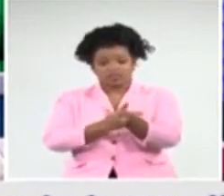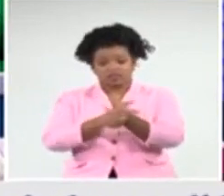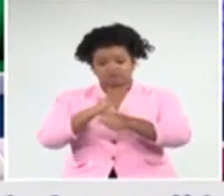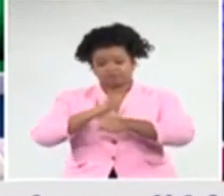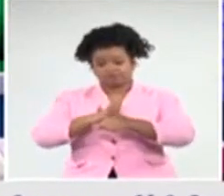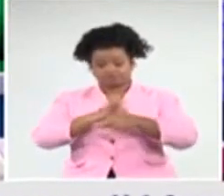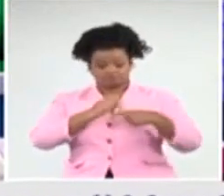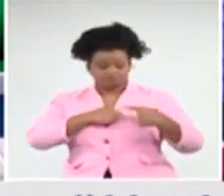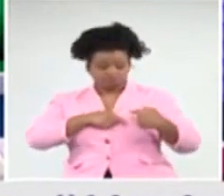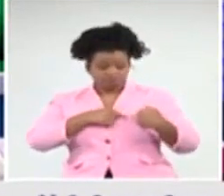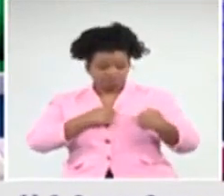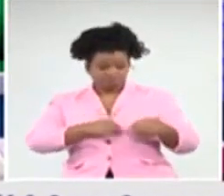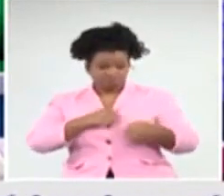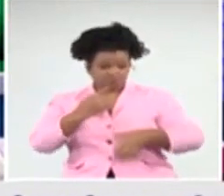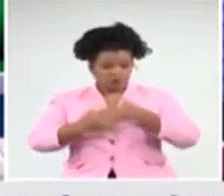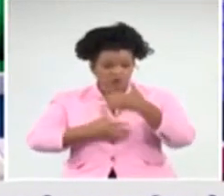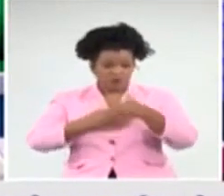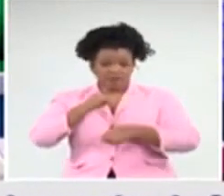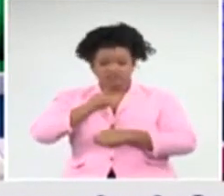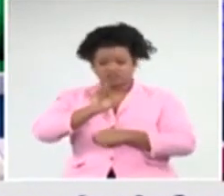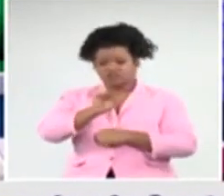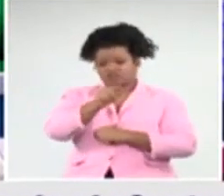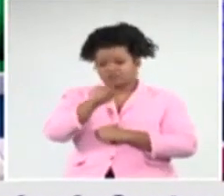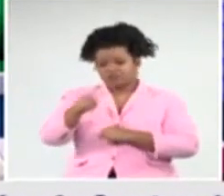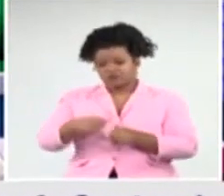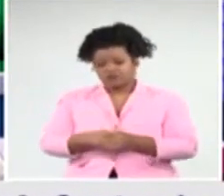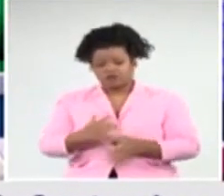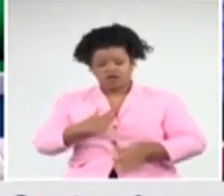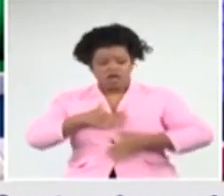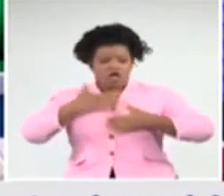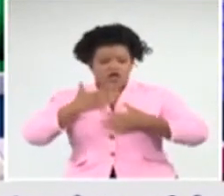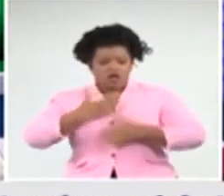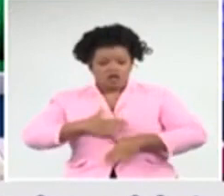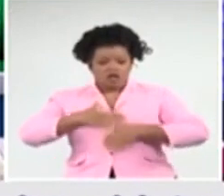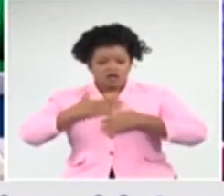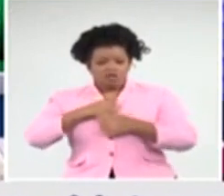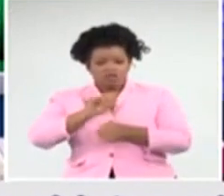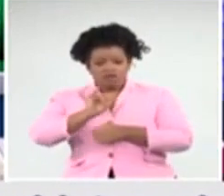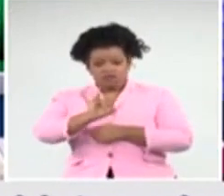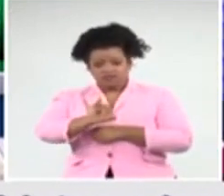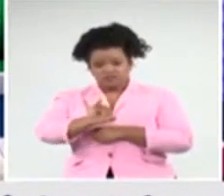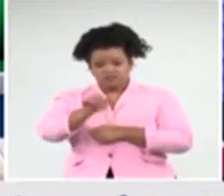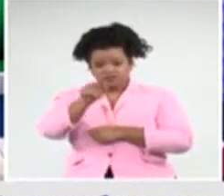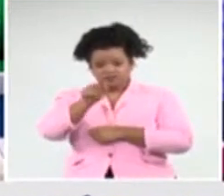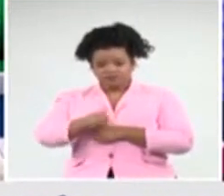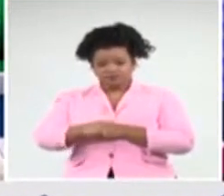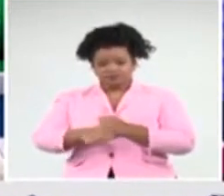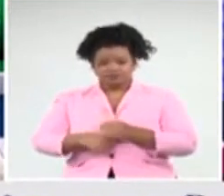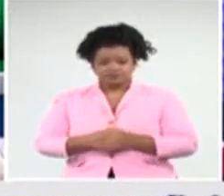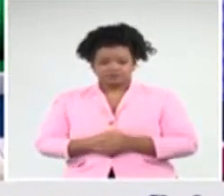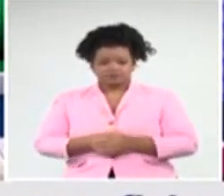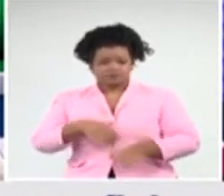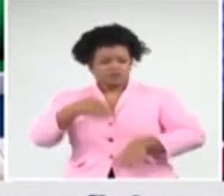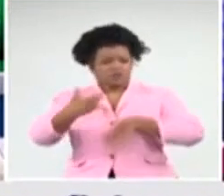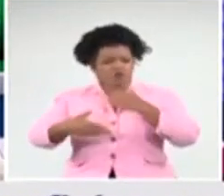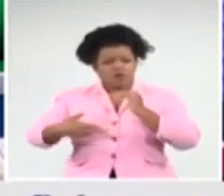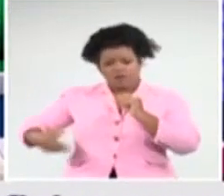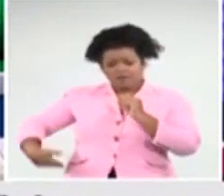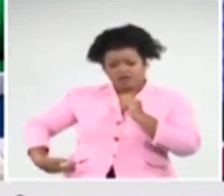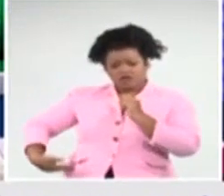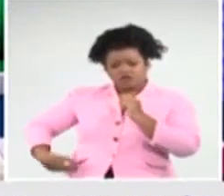cardiopatía isquémica 18, asma bronquial en 7 de los fallecidos, insuficiencia renal